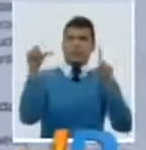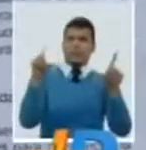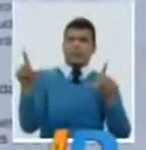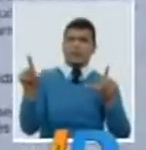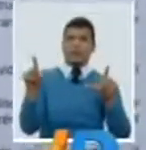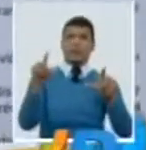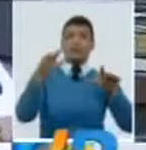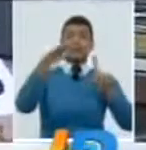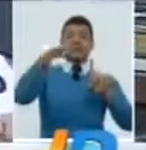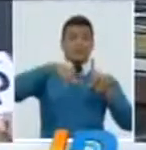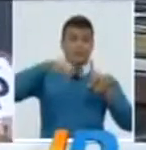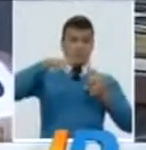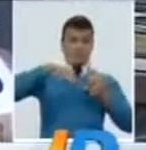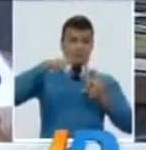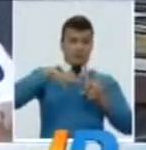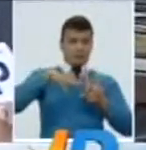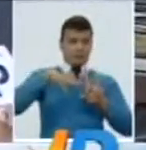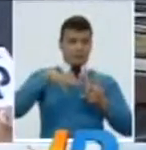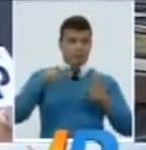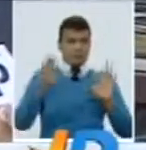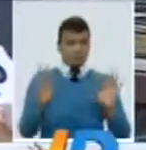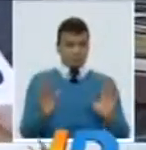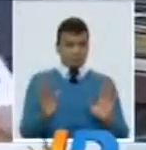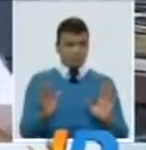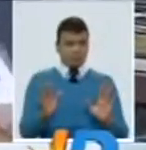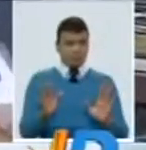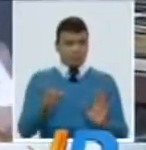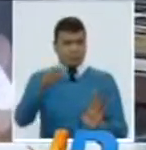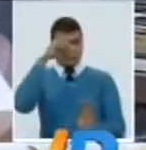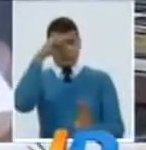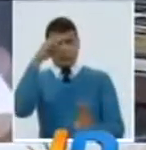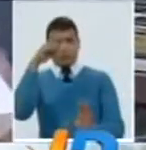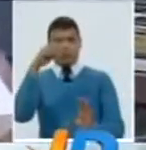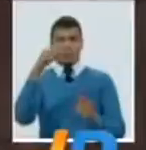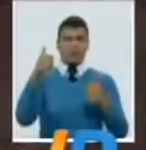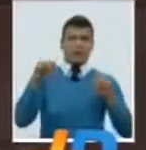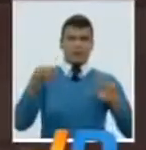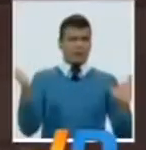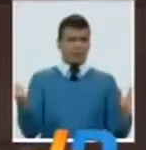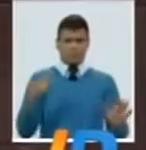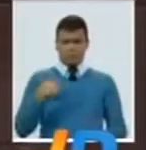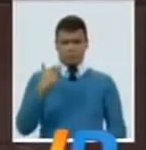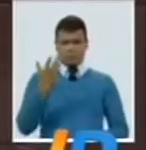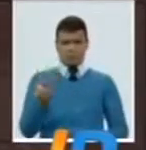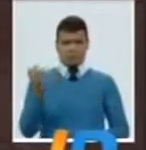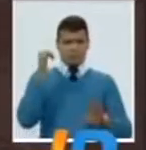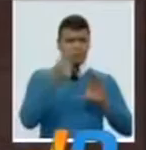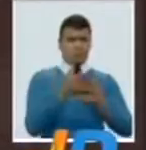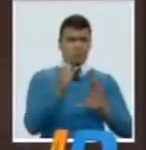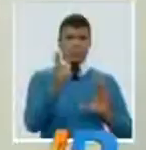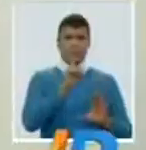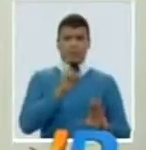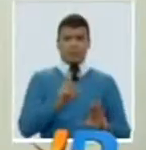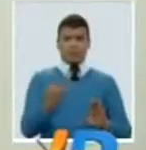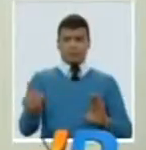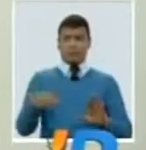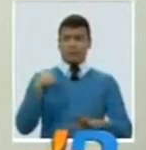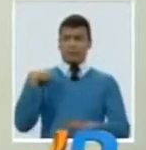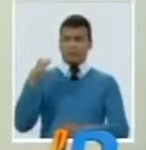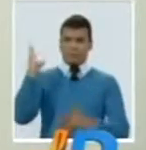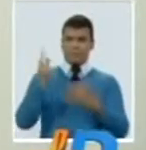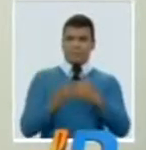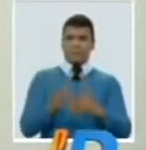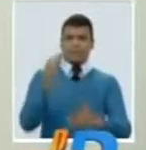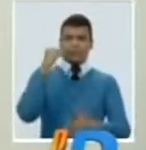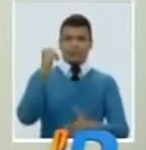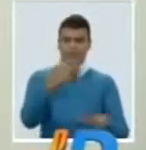después de 5 meses. Yo no esperaba que salieran negativos ni positivos porque ahí no había nada. La familia afirma que denunciará a la funcionaria que retiró